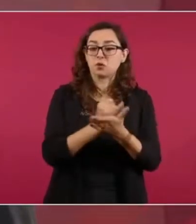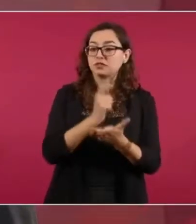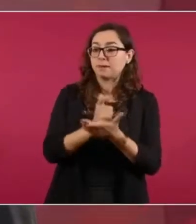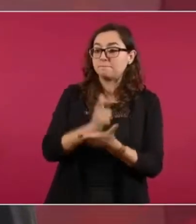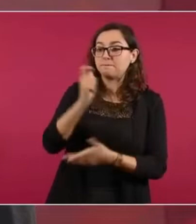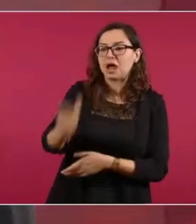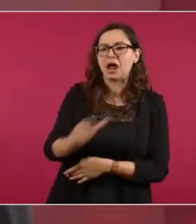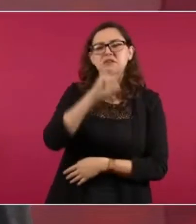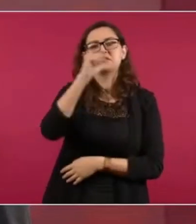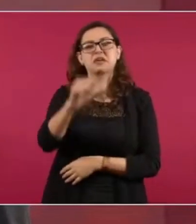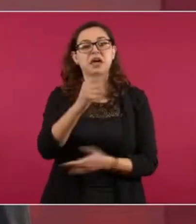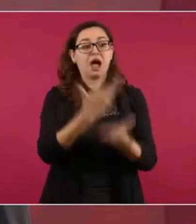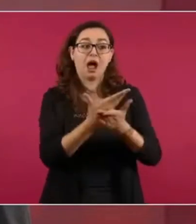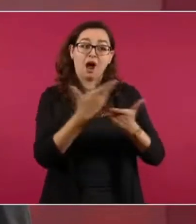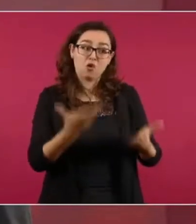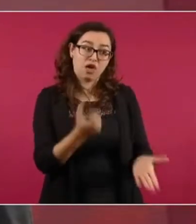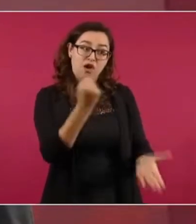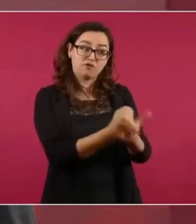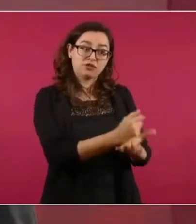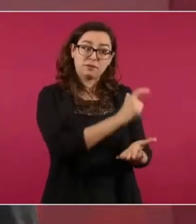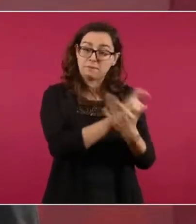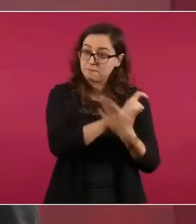impuestos y están molestísimos,